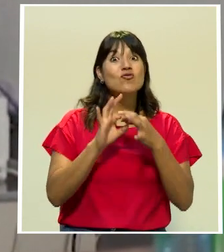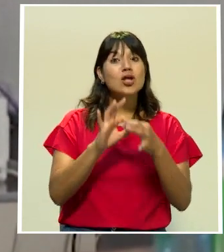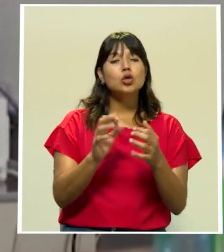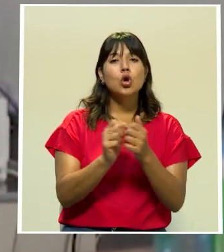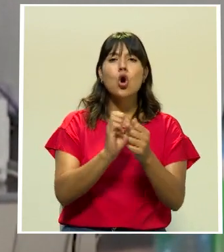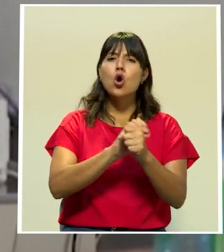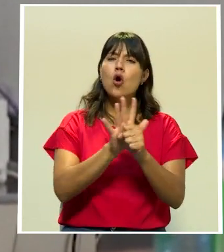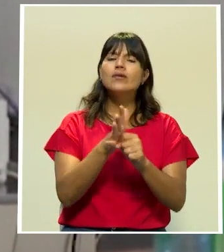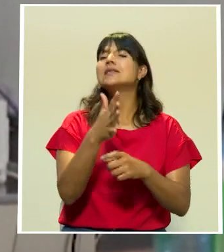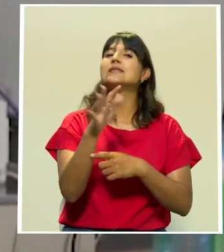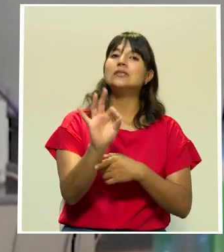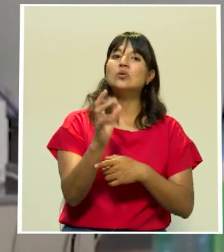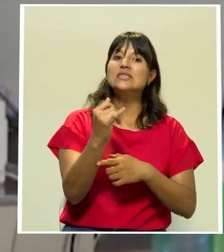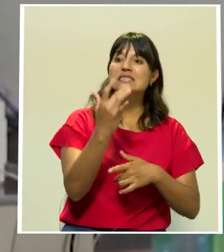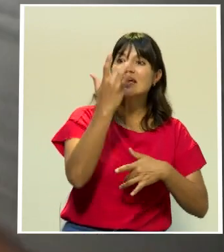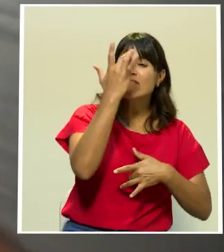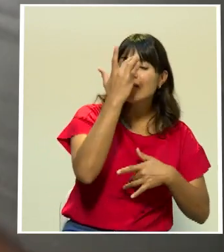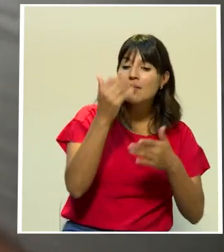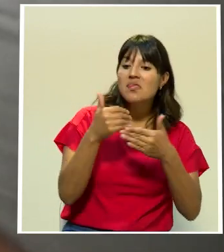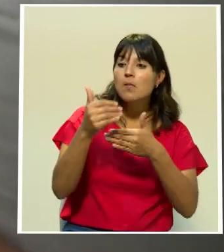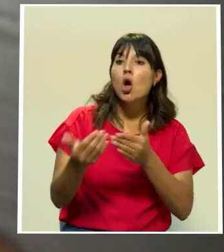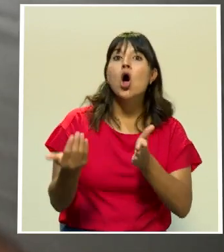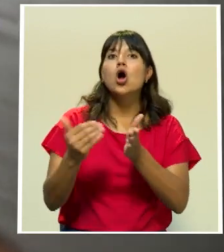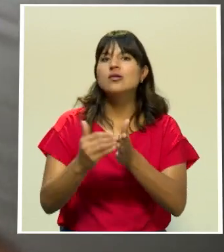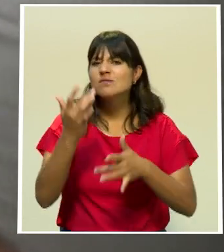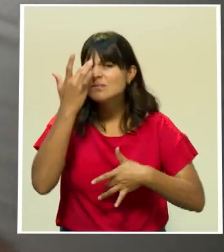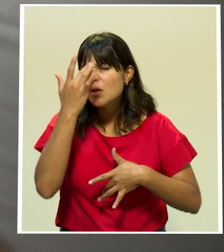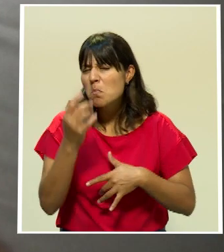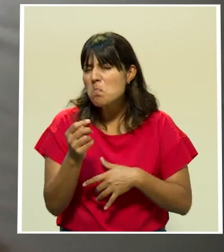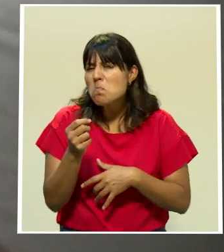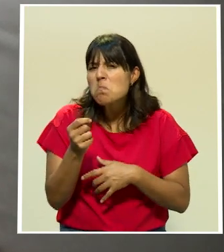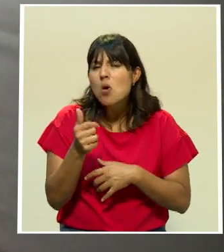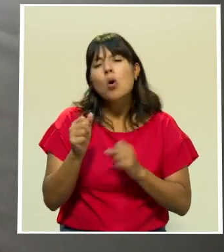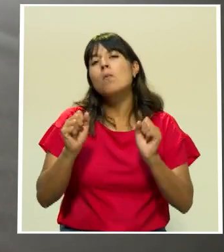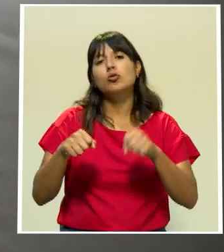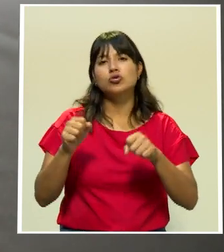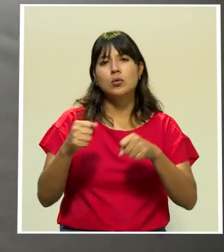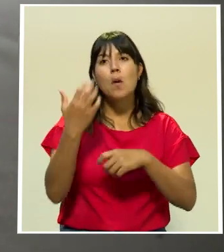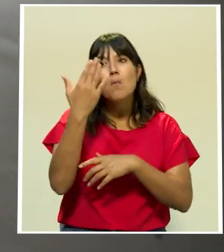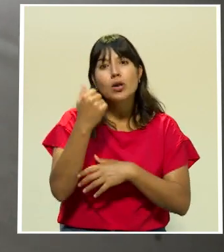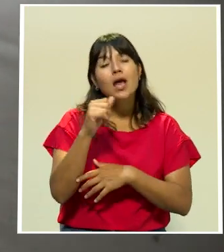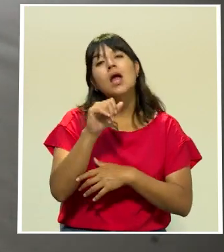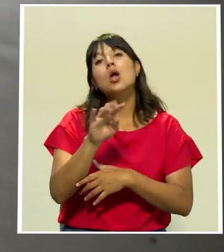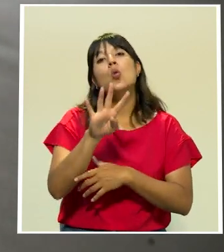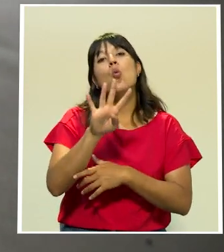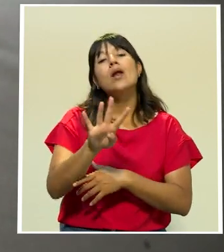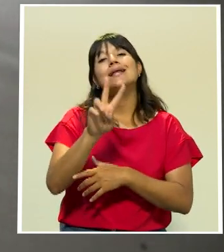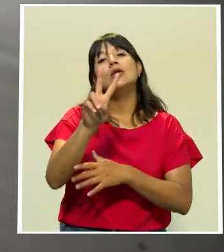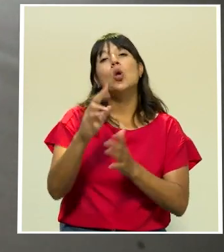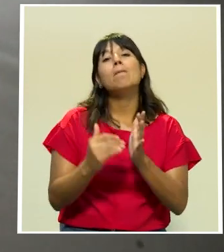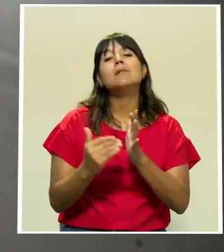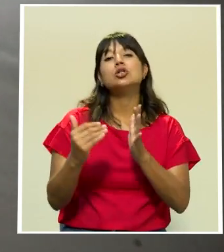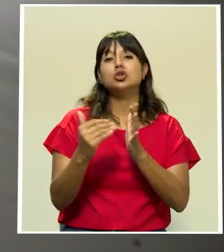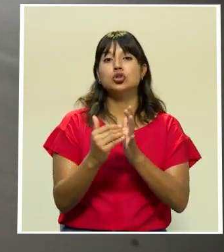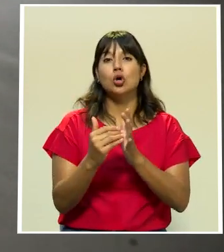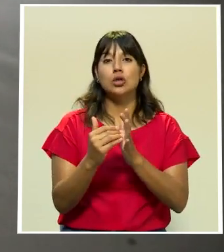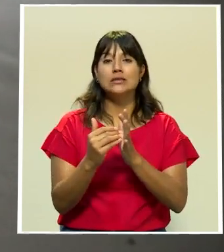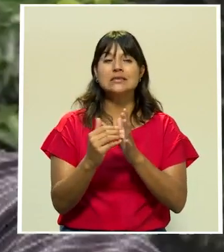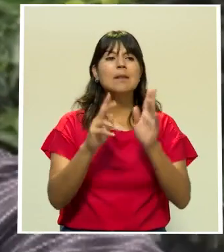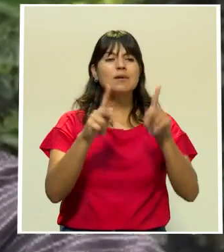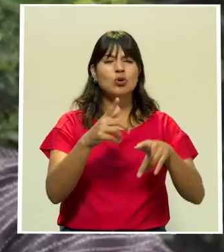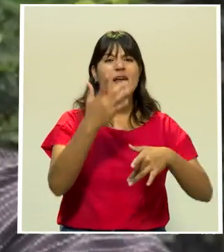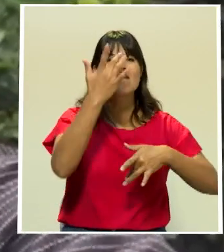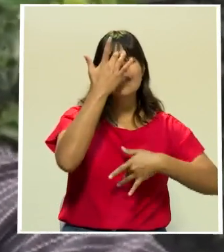COVID-19 son pocas las posibilidades, ya que hay cerca de 42 millones de casos en el mundo, pero muy pocos reportes de